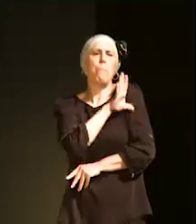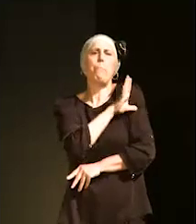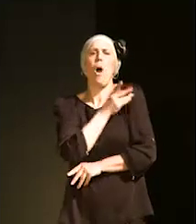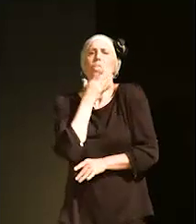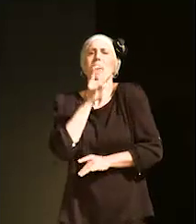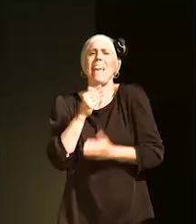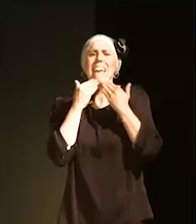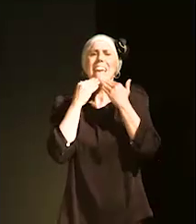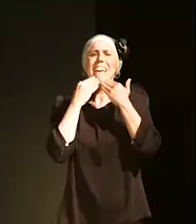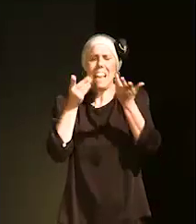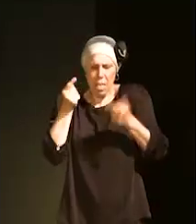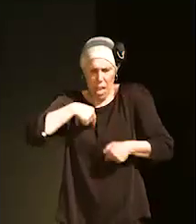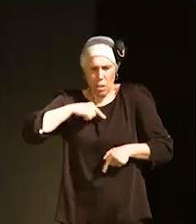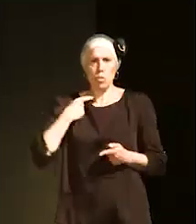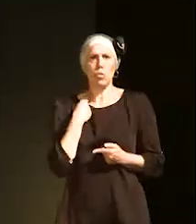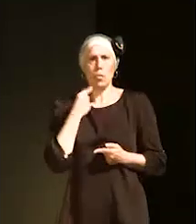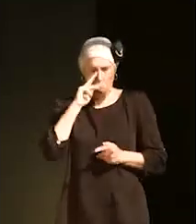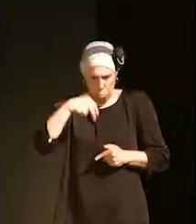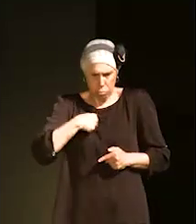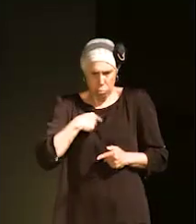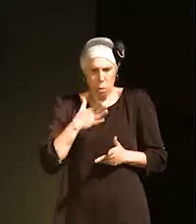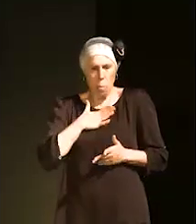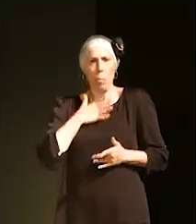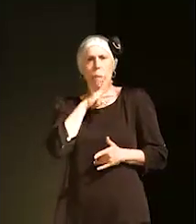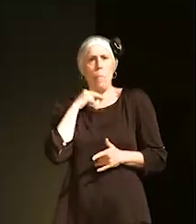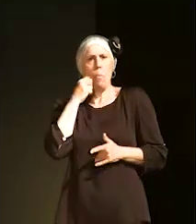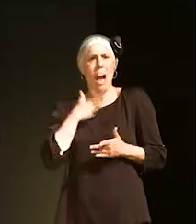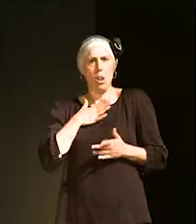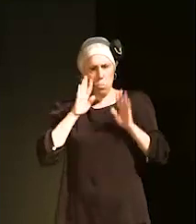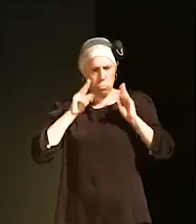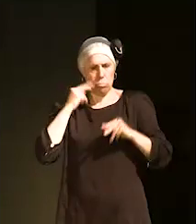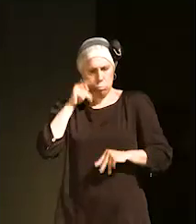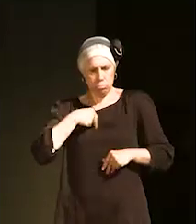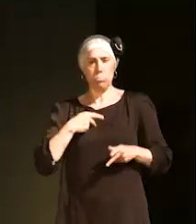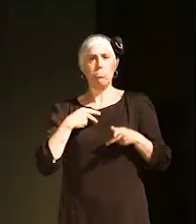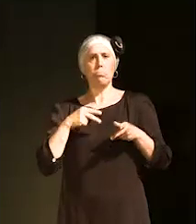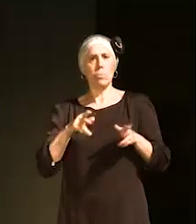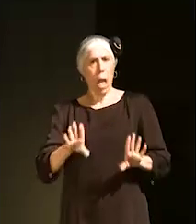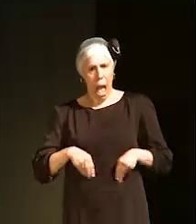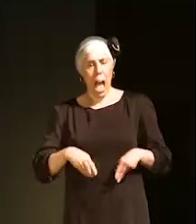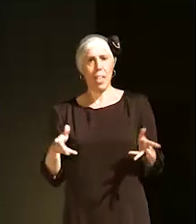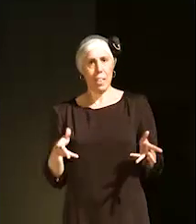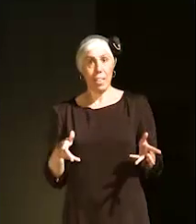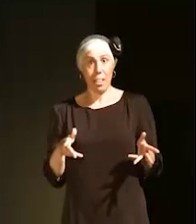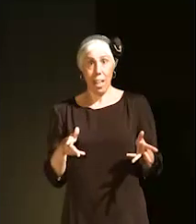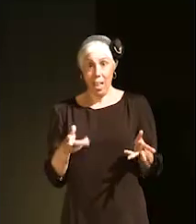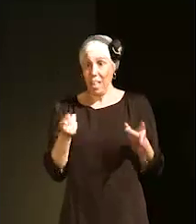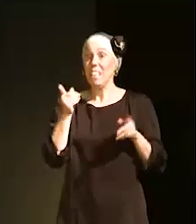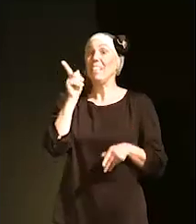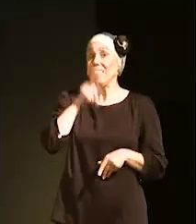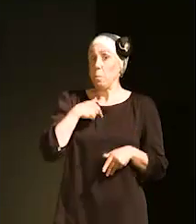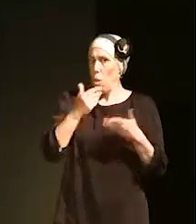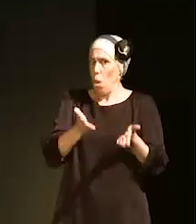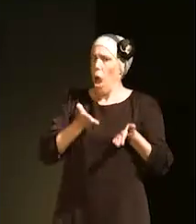conocimientos y de hacernos valer como sujeta a este proceso también me ha ayudado en la parte profesional